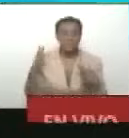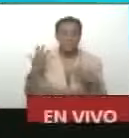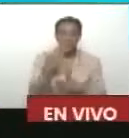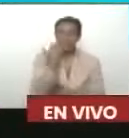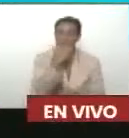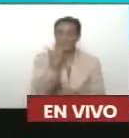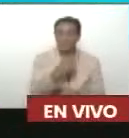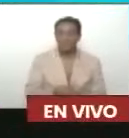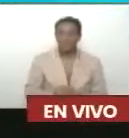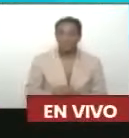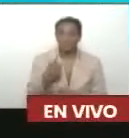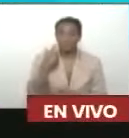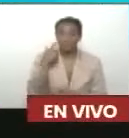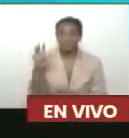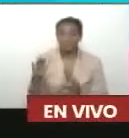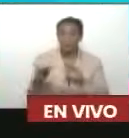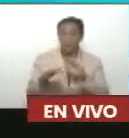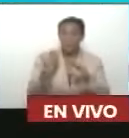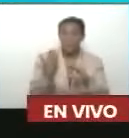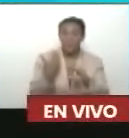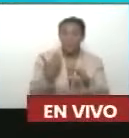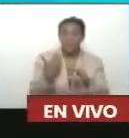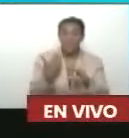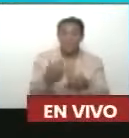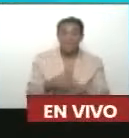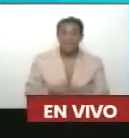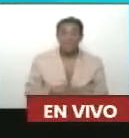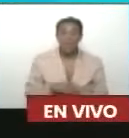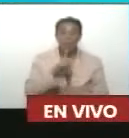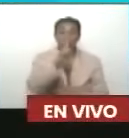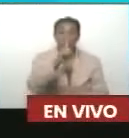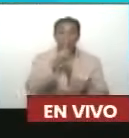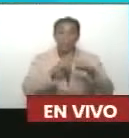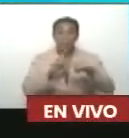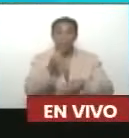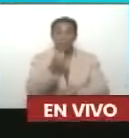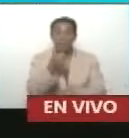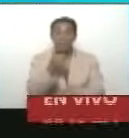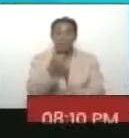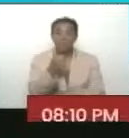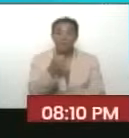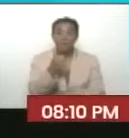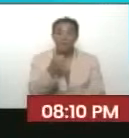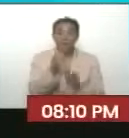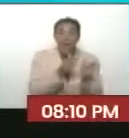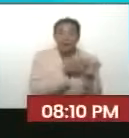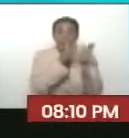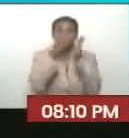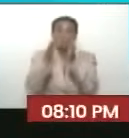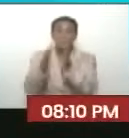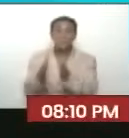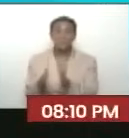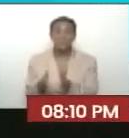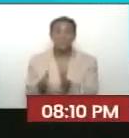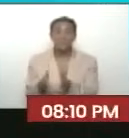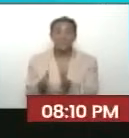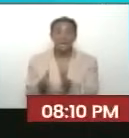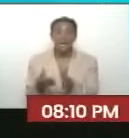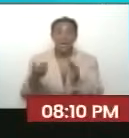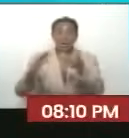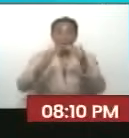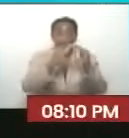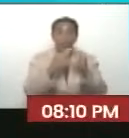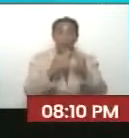Y empezaron a llegar, y de los y de la 1x10 pasamos a los